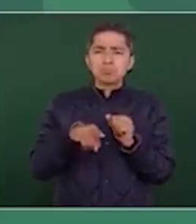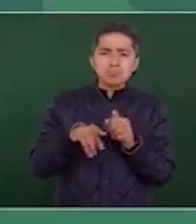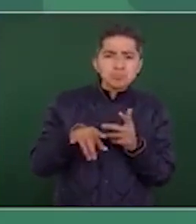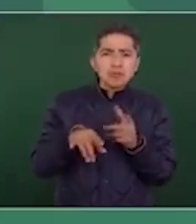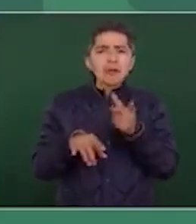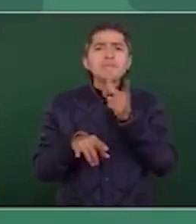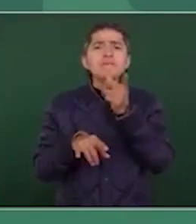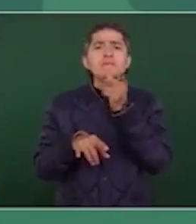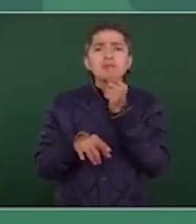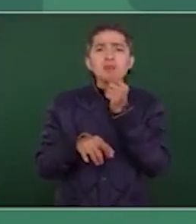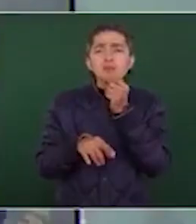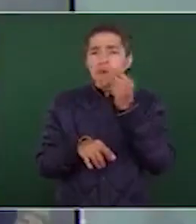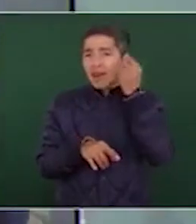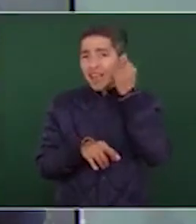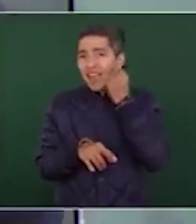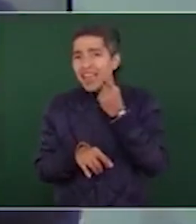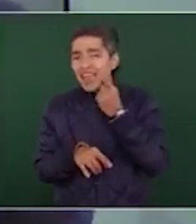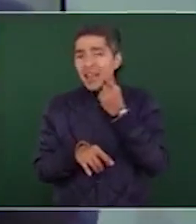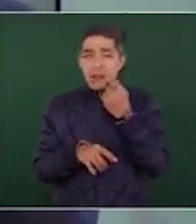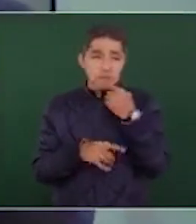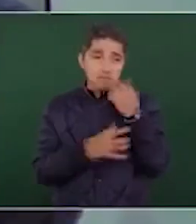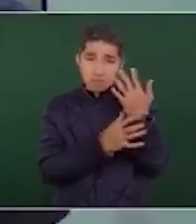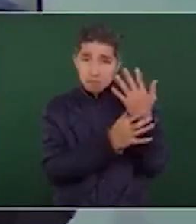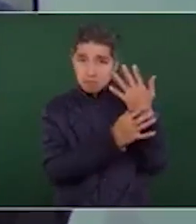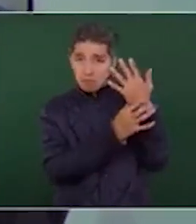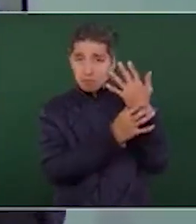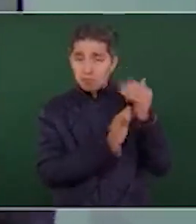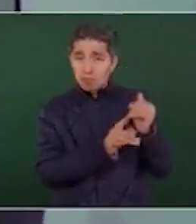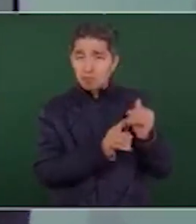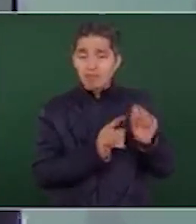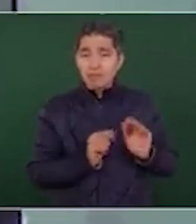La policía de Guerrero sostiene